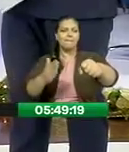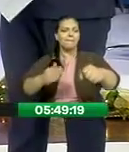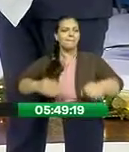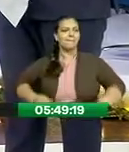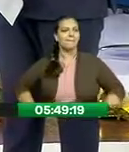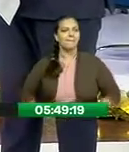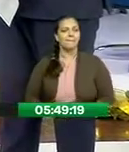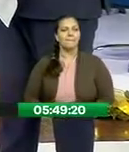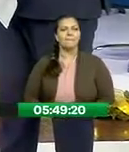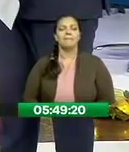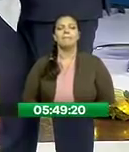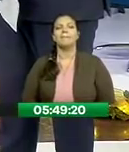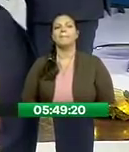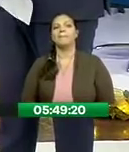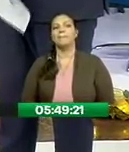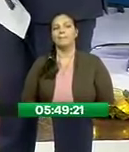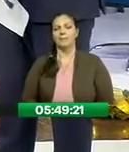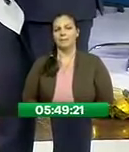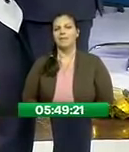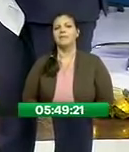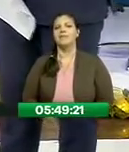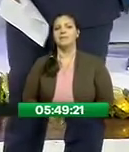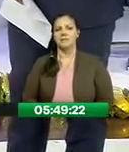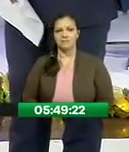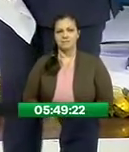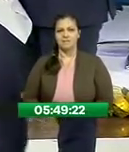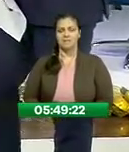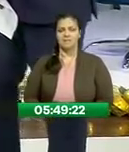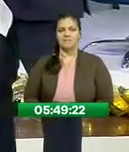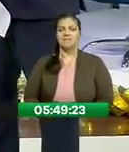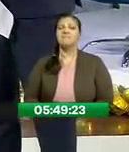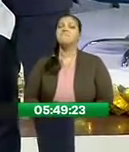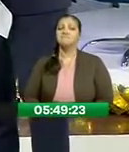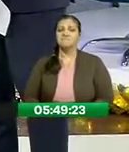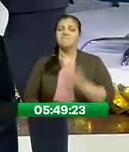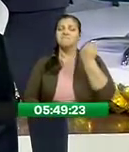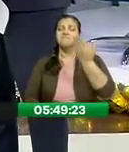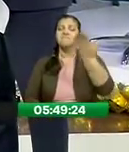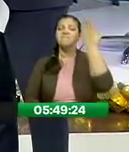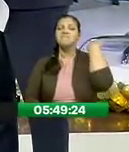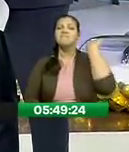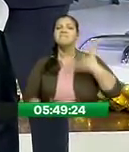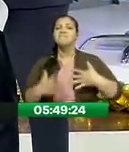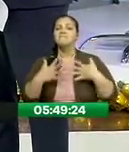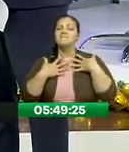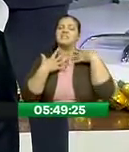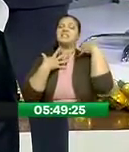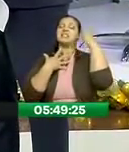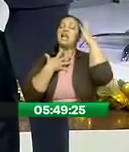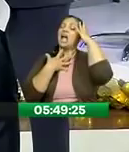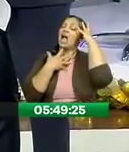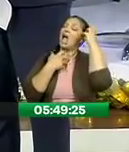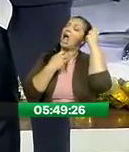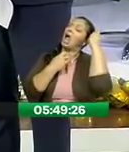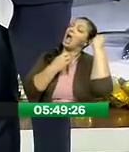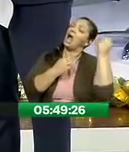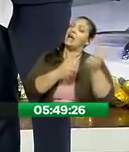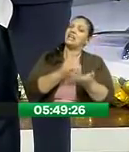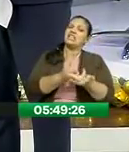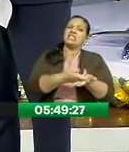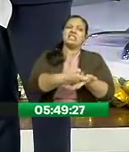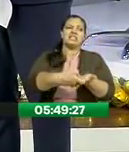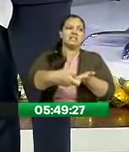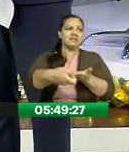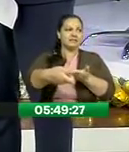Pero yo supe pararme. Así. A pesar de las arrastradas, de las revolcadas y de las pateadas y las azotadas, yo supe hacer